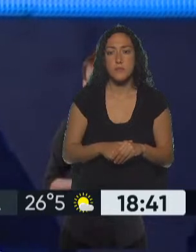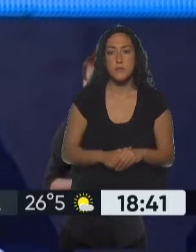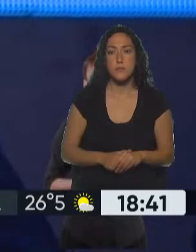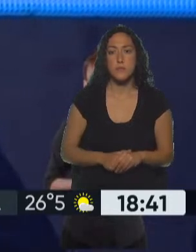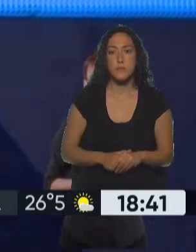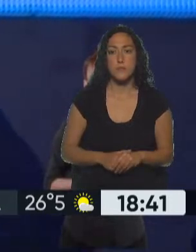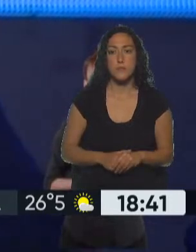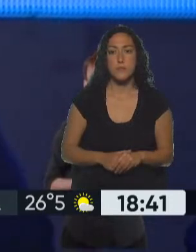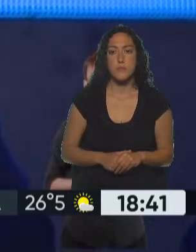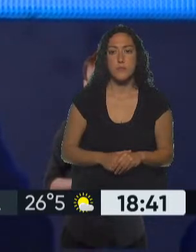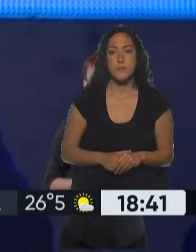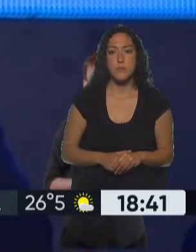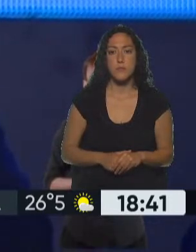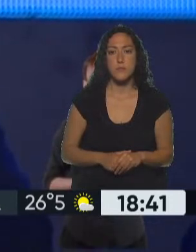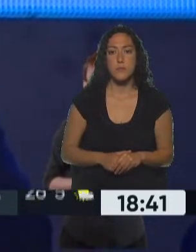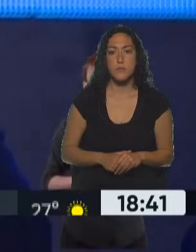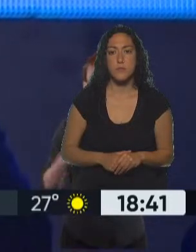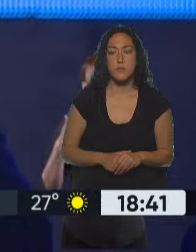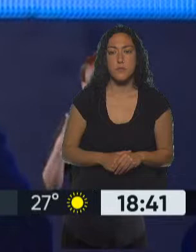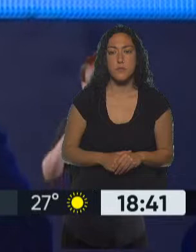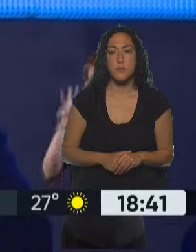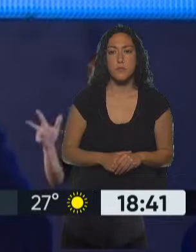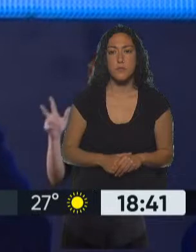Le decía a Daniel cuando llegué